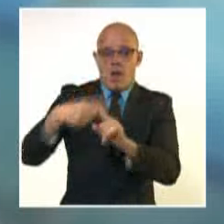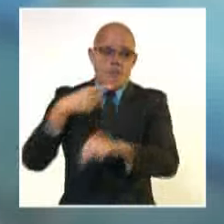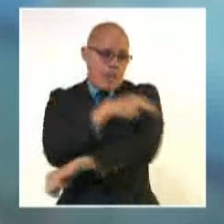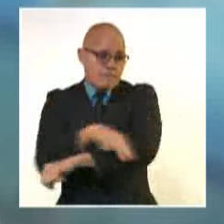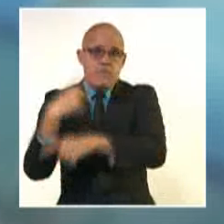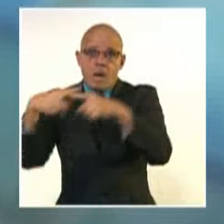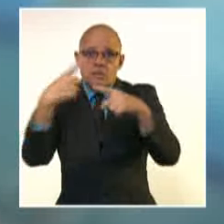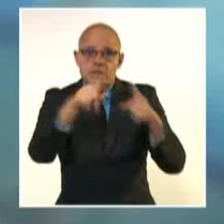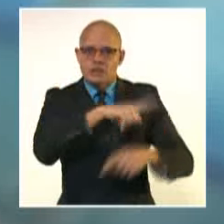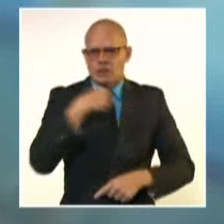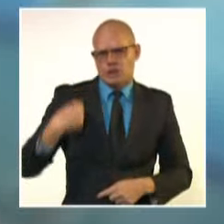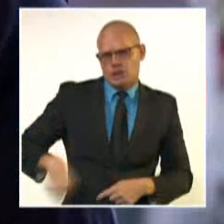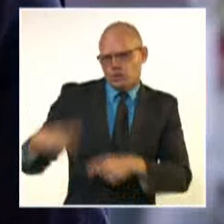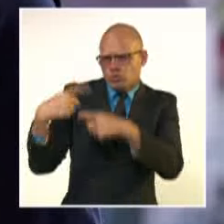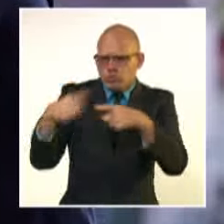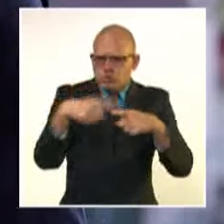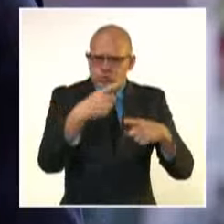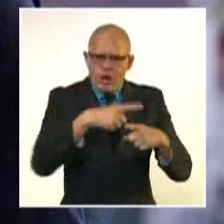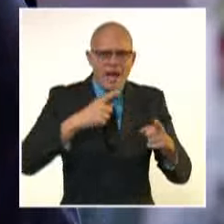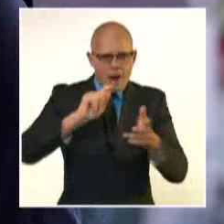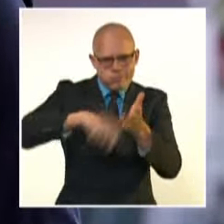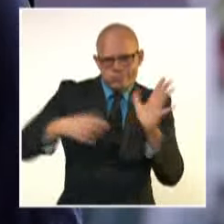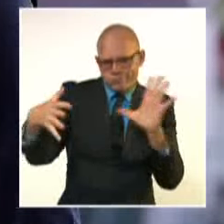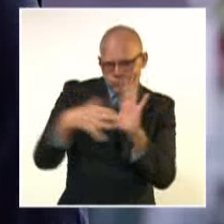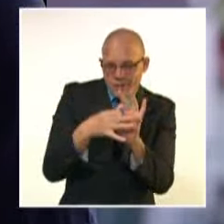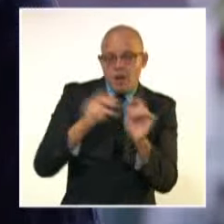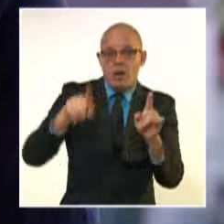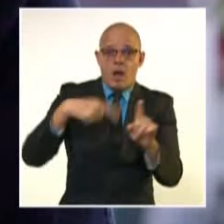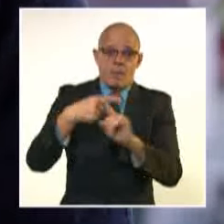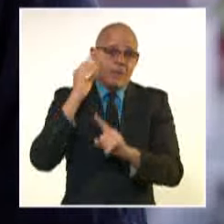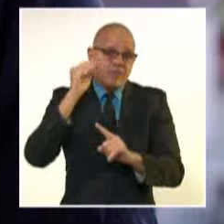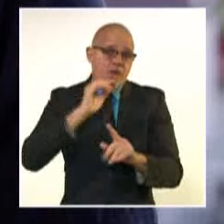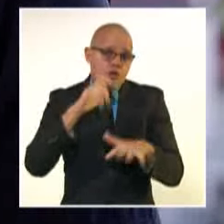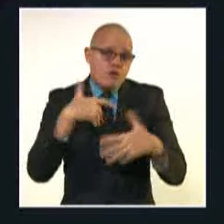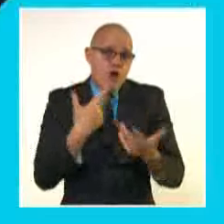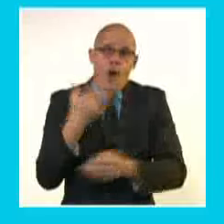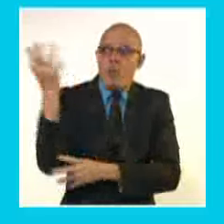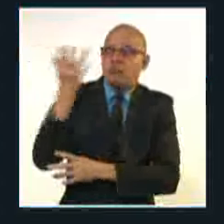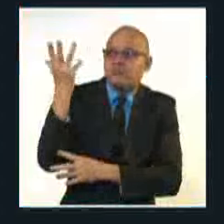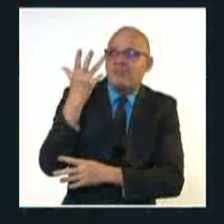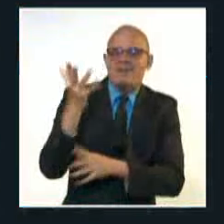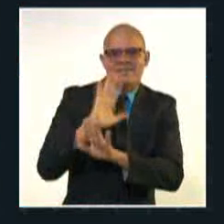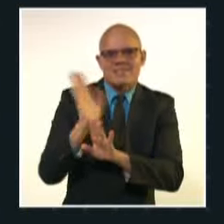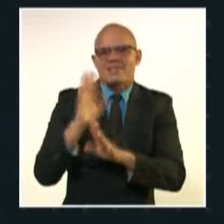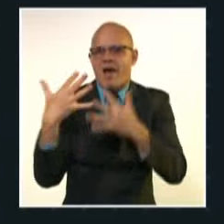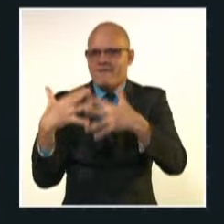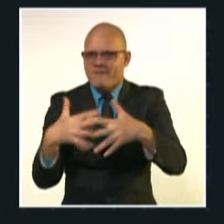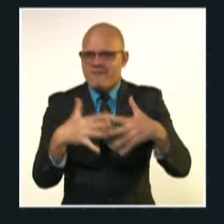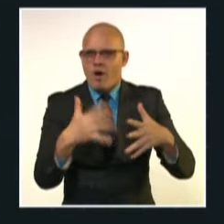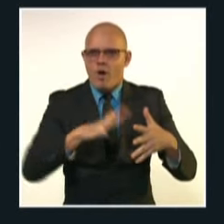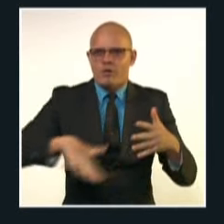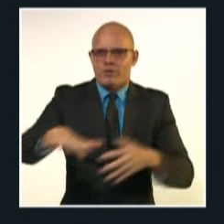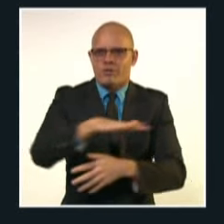Chile y gestionamos importantes retos ambientales asociados a nuestros entornos.